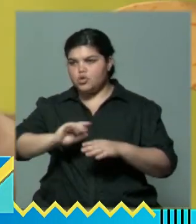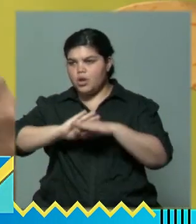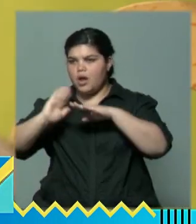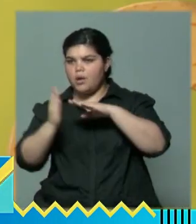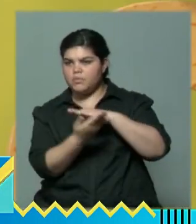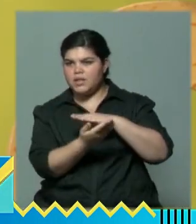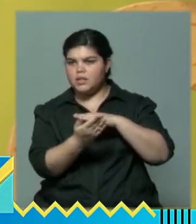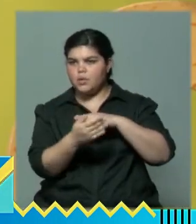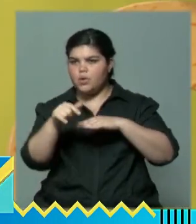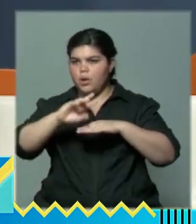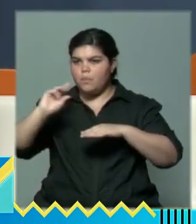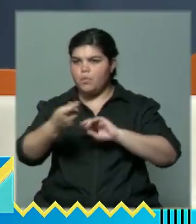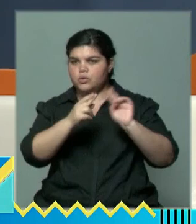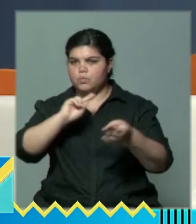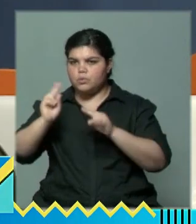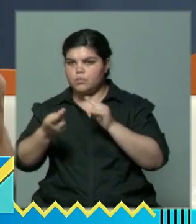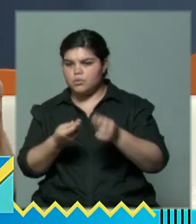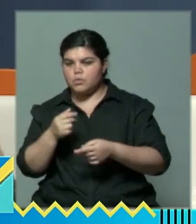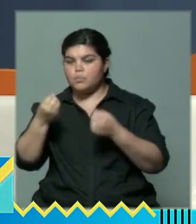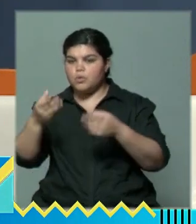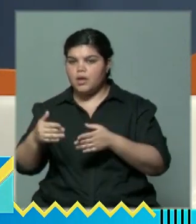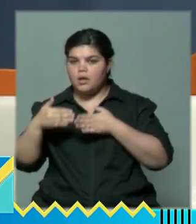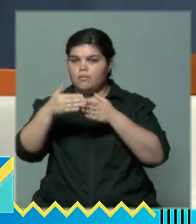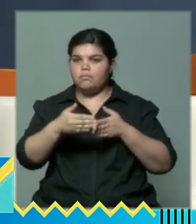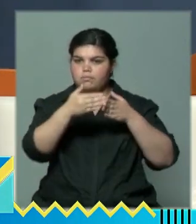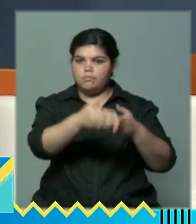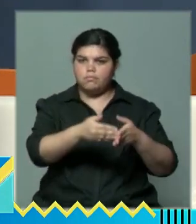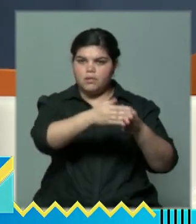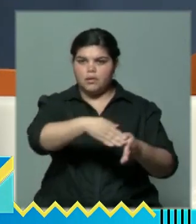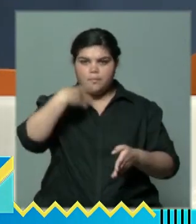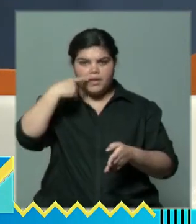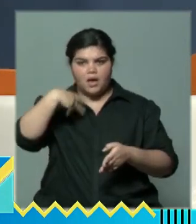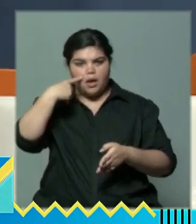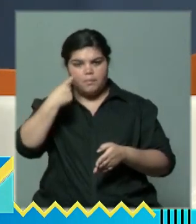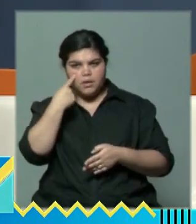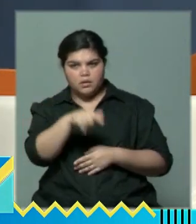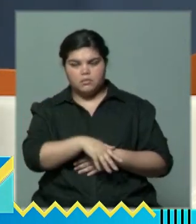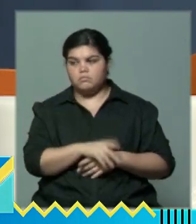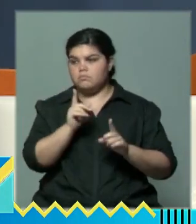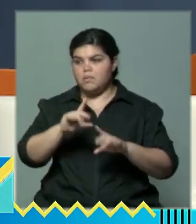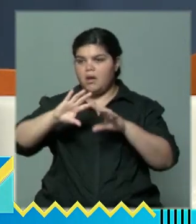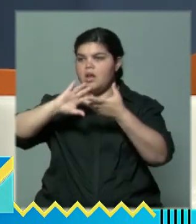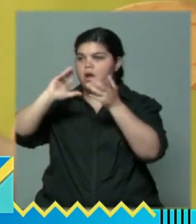desarrollen Pero ¿cuántos gobiernos obreros cubanos en el han muerto mundo? yéndose a Miami? Y hoy a 100 años de la Revolución Rusa están dadas